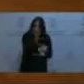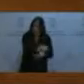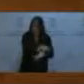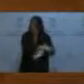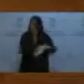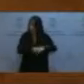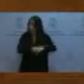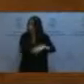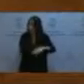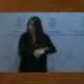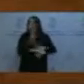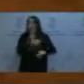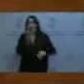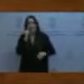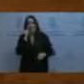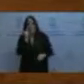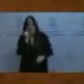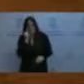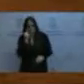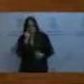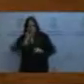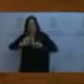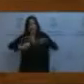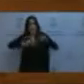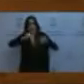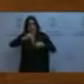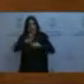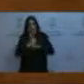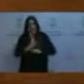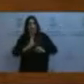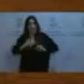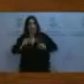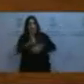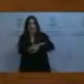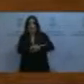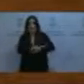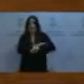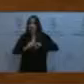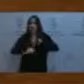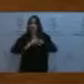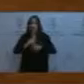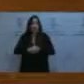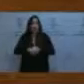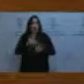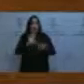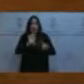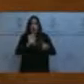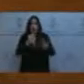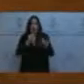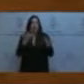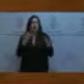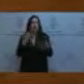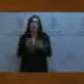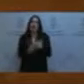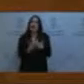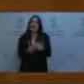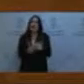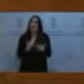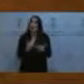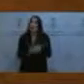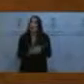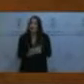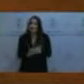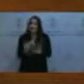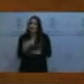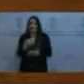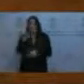Gobierno de Javier Fernández ante las decisiones de la Cámara cada día demuestran más una muestra de nulo